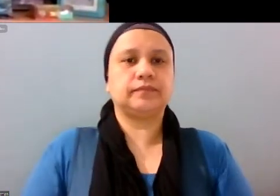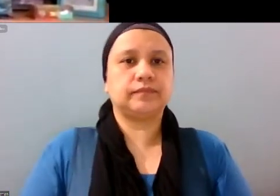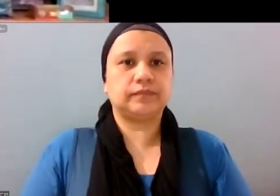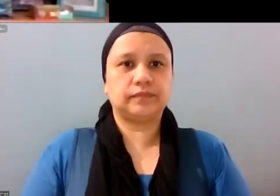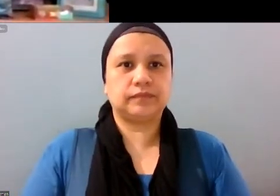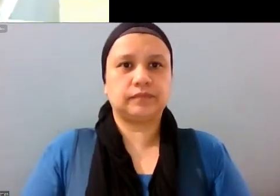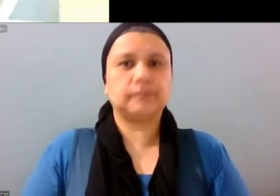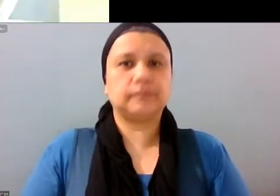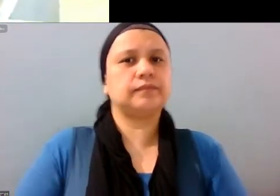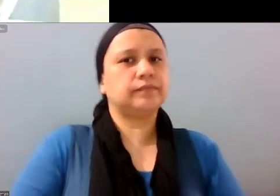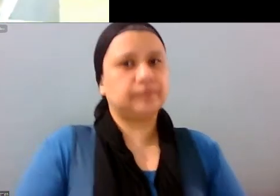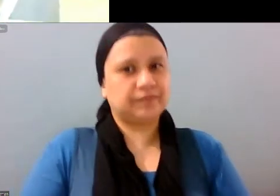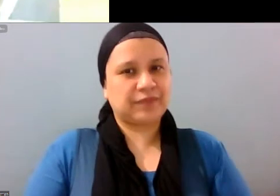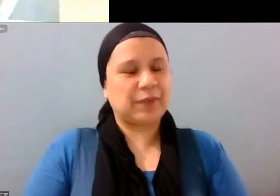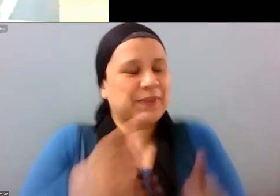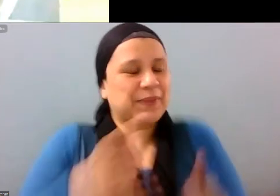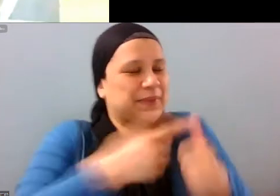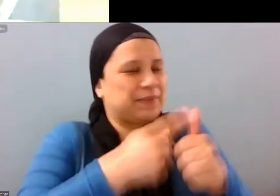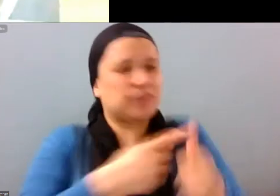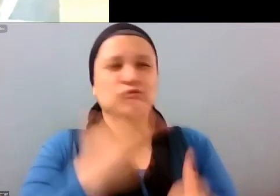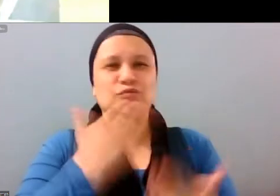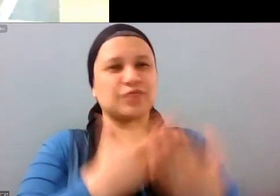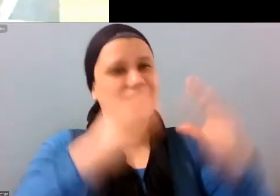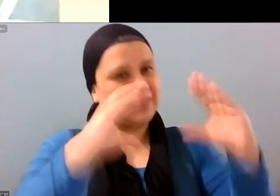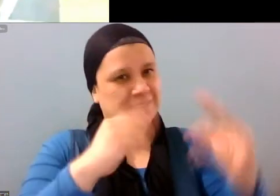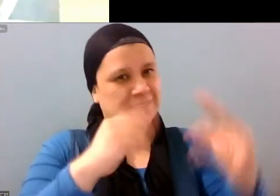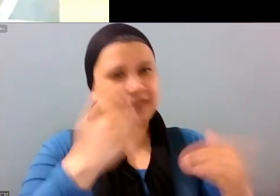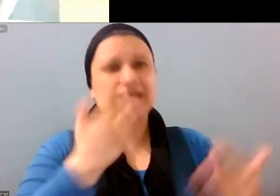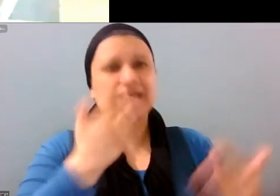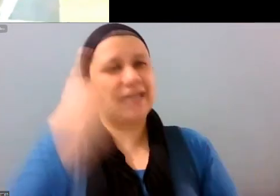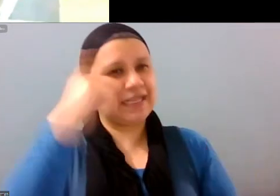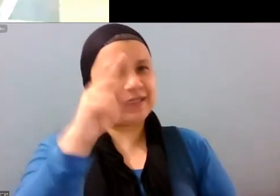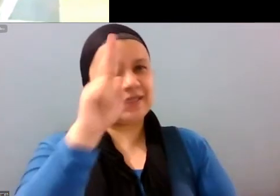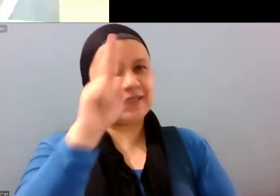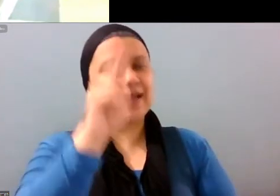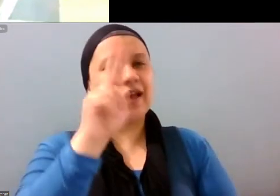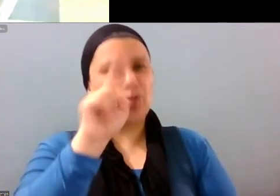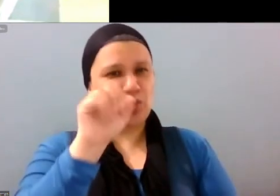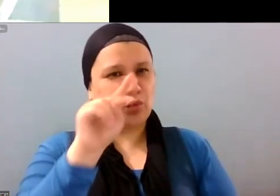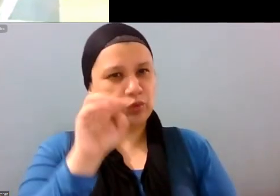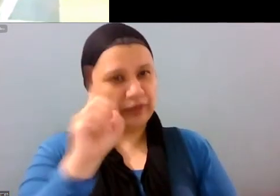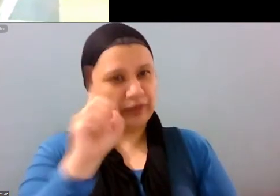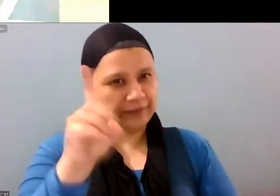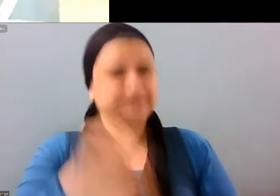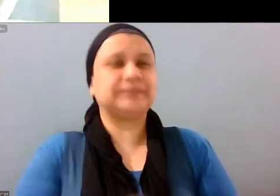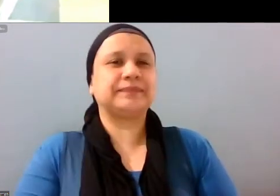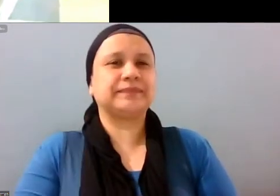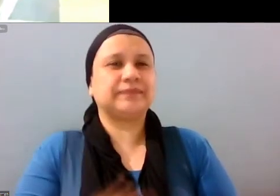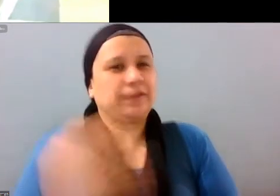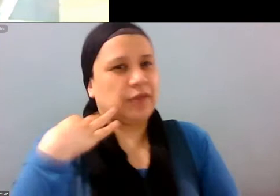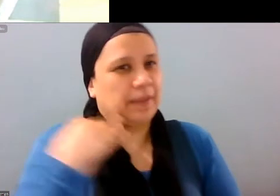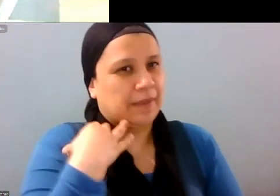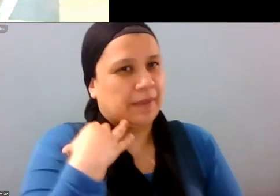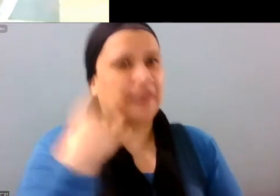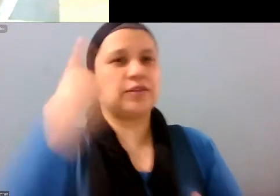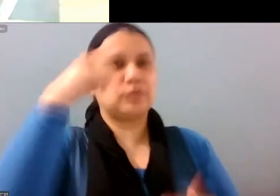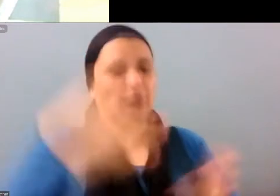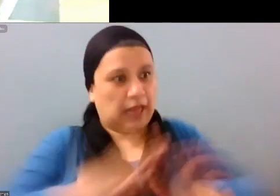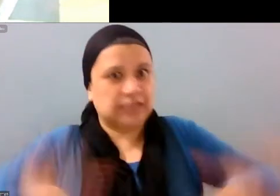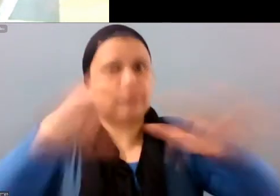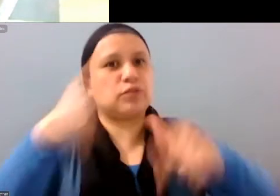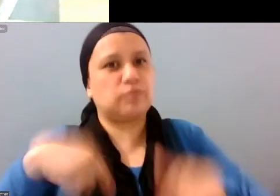bueno en primera instancia muy buenas tardes muchas gracias a la universidad estatal a distancia por la invitación por el espacio por tomarnos en